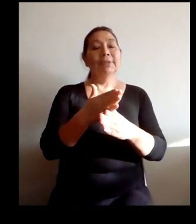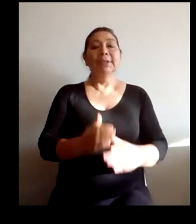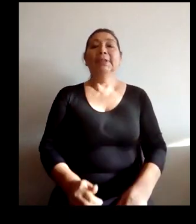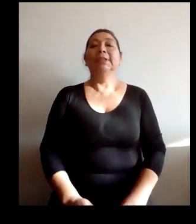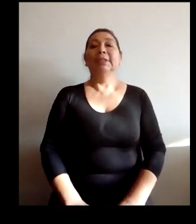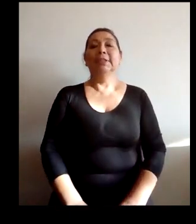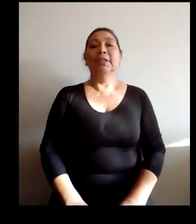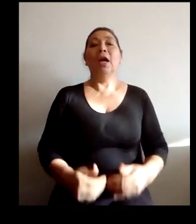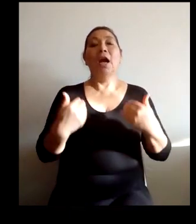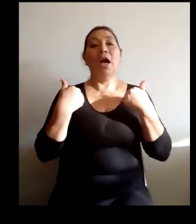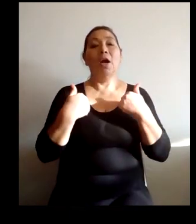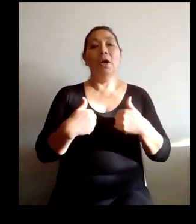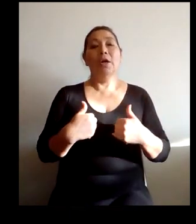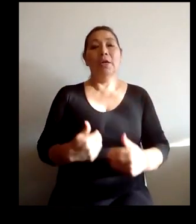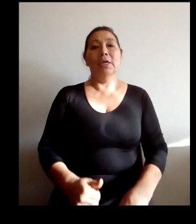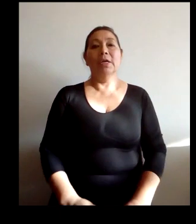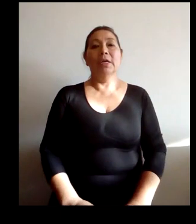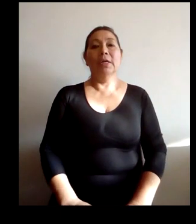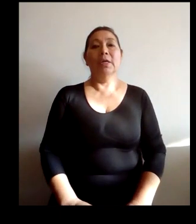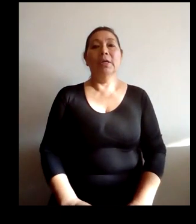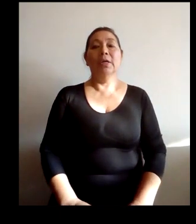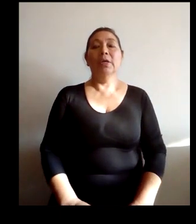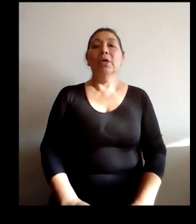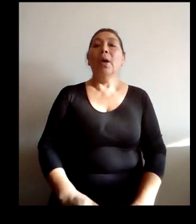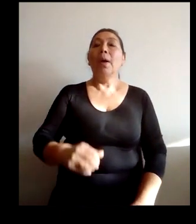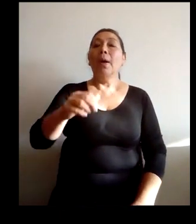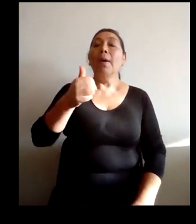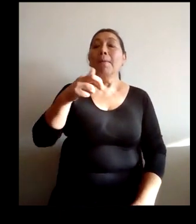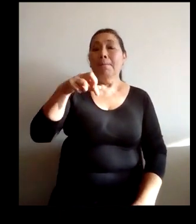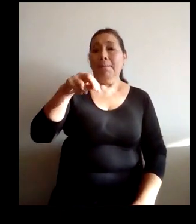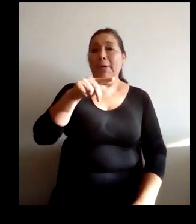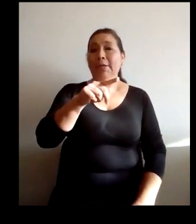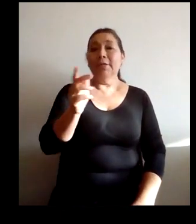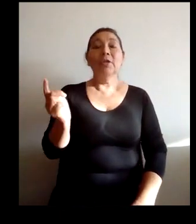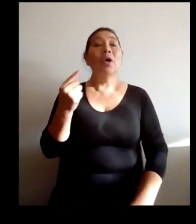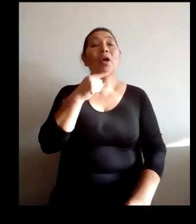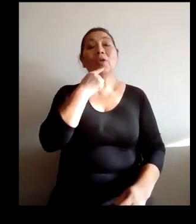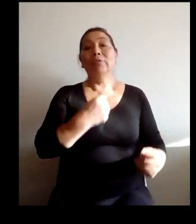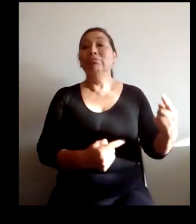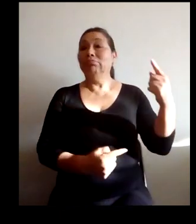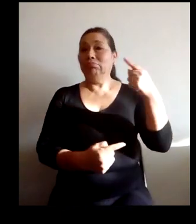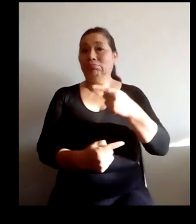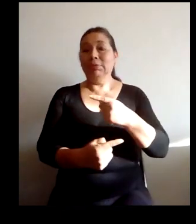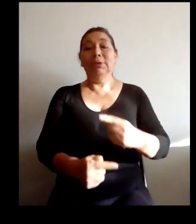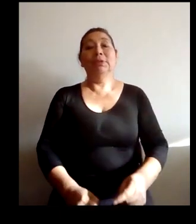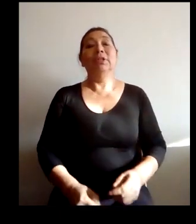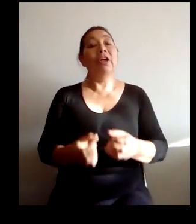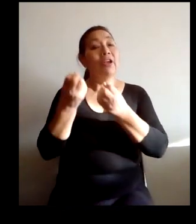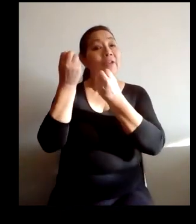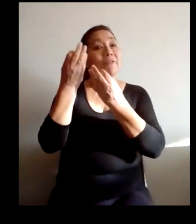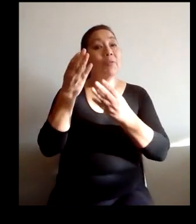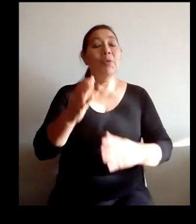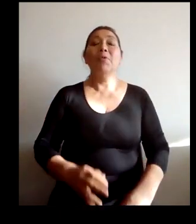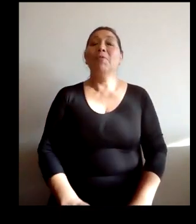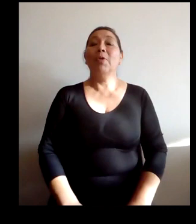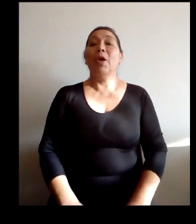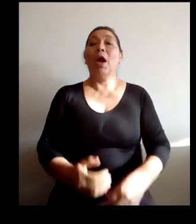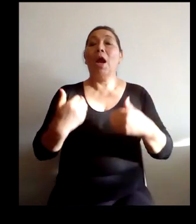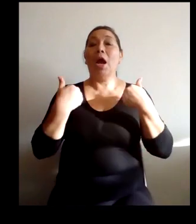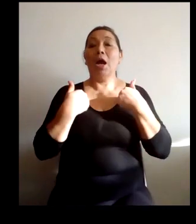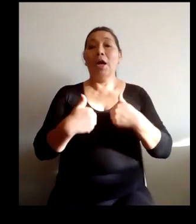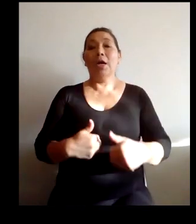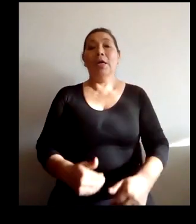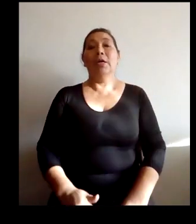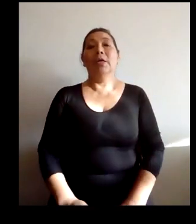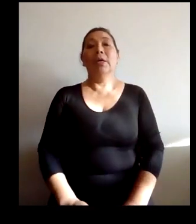la parte demandante el abogado Michael Cristian Robles Maza, y por la parte demandada ha solicitado informar